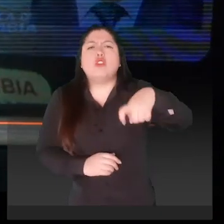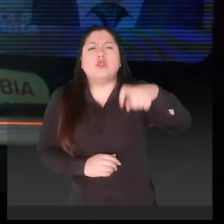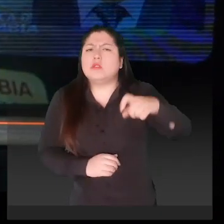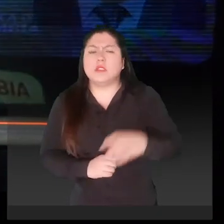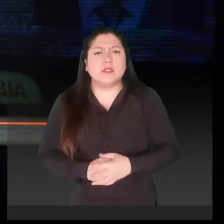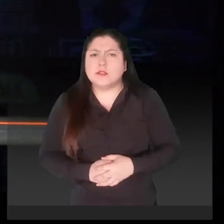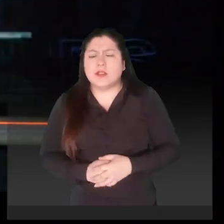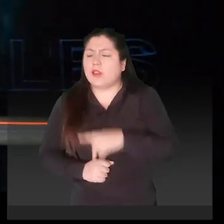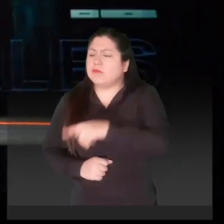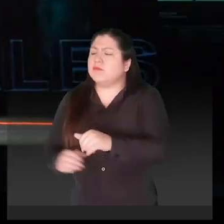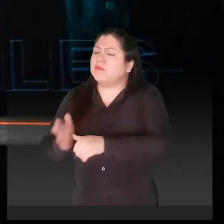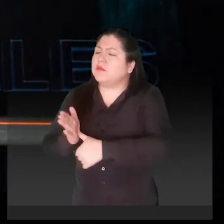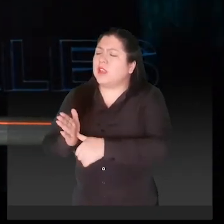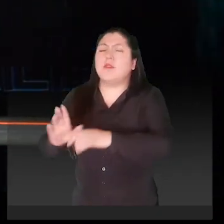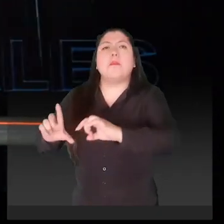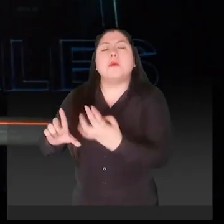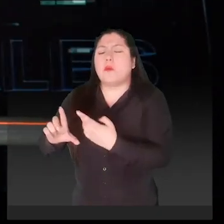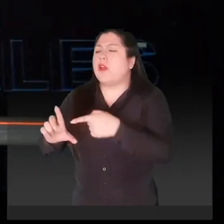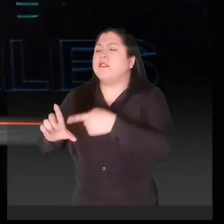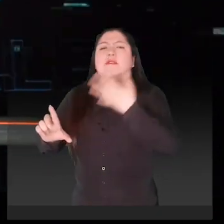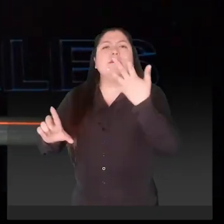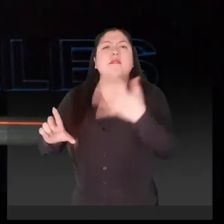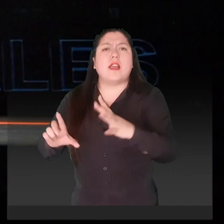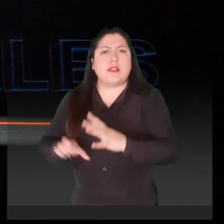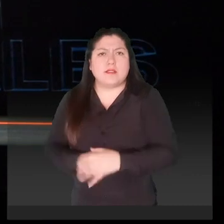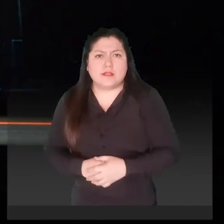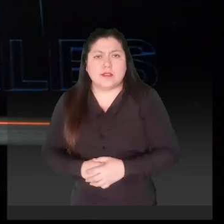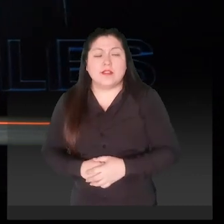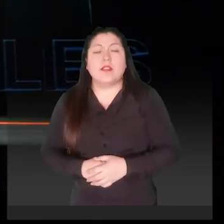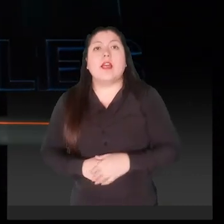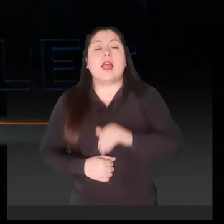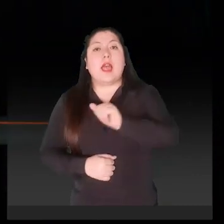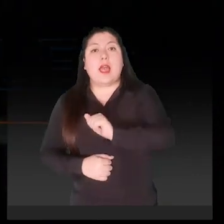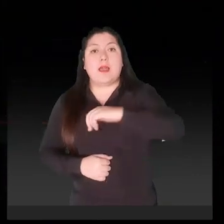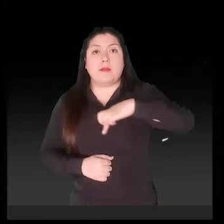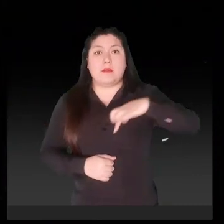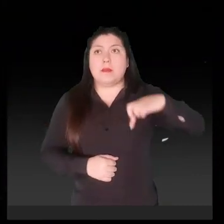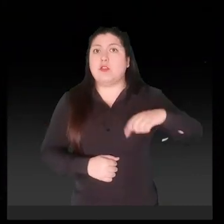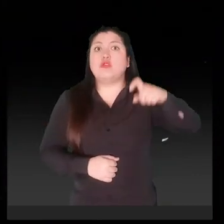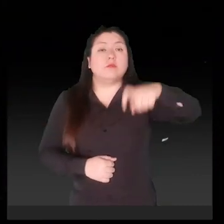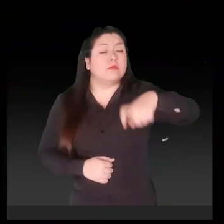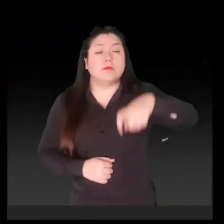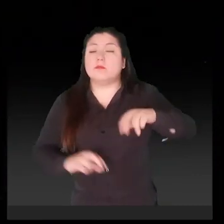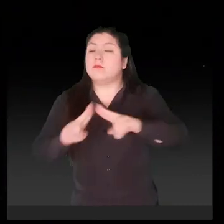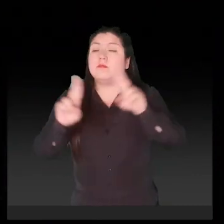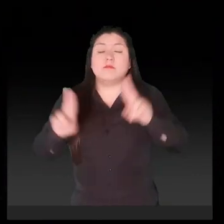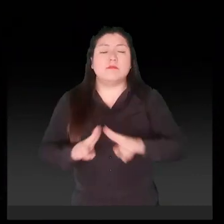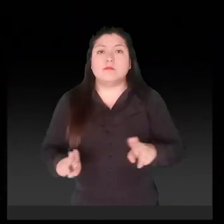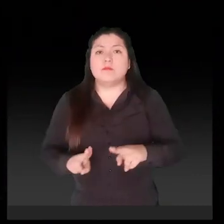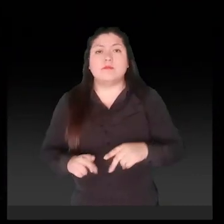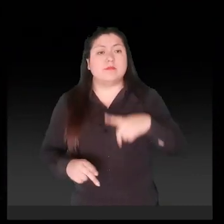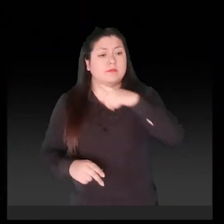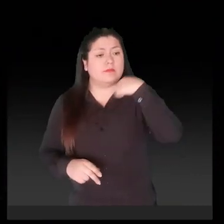que hemos organizado es que la aplicación no tiene que estar conectada a internet y los rasgos morfológicos de la